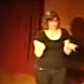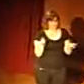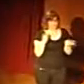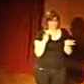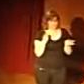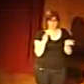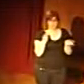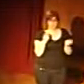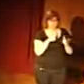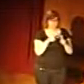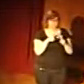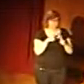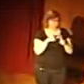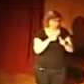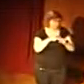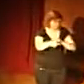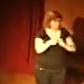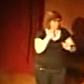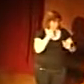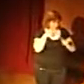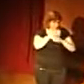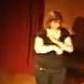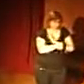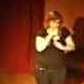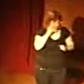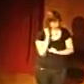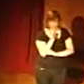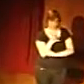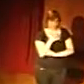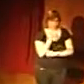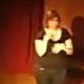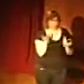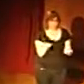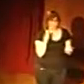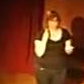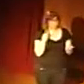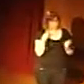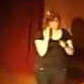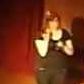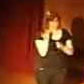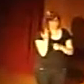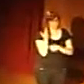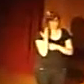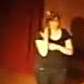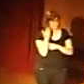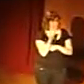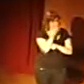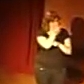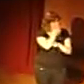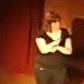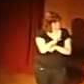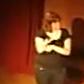momento y circunstancia me gustará ahondar no en esta charla Cómo es como les digo la presencia de personajes